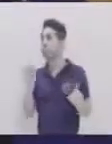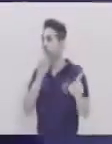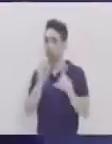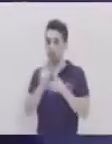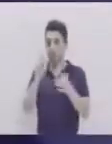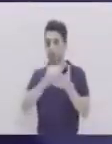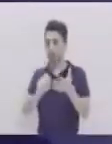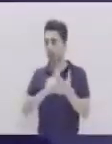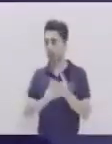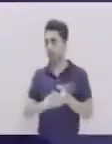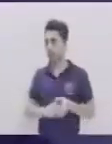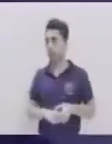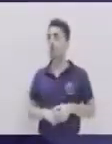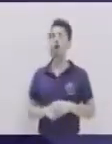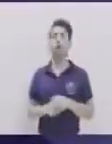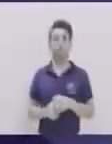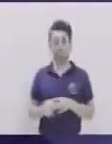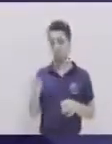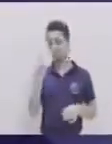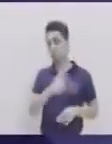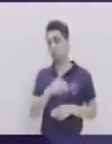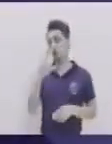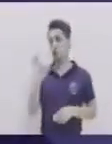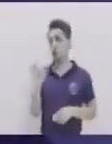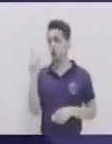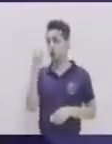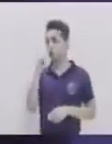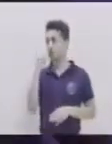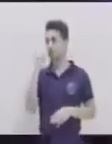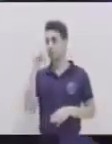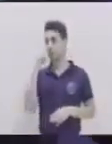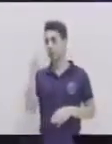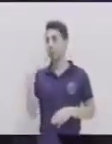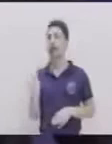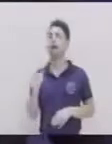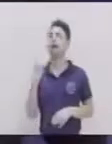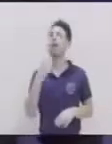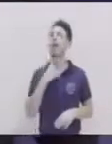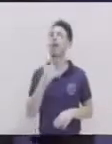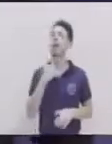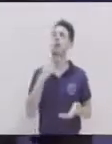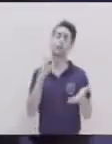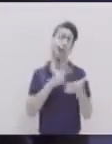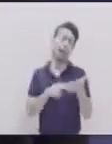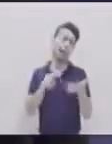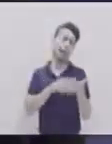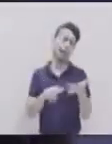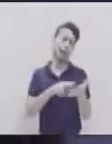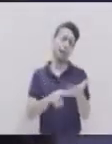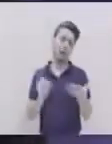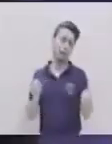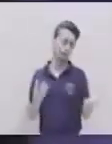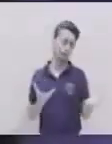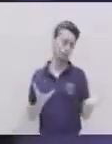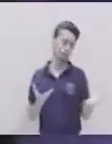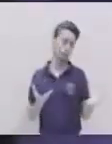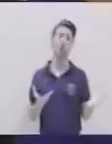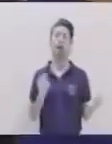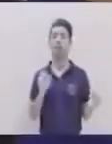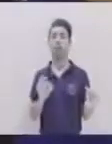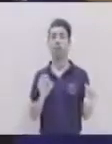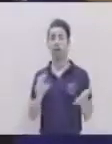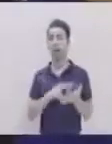escritura. También estaba Rosita. A Rosita le costaba leer en forma